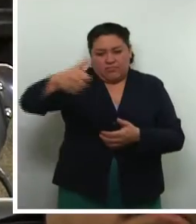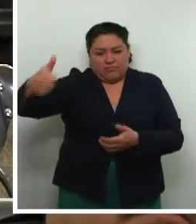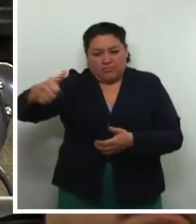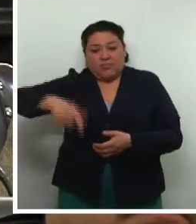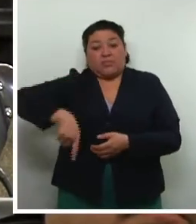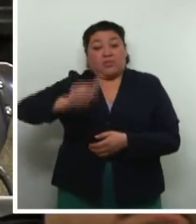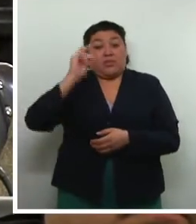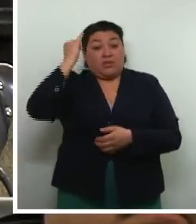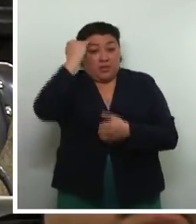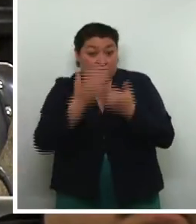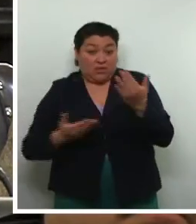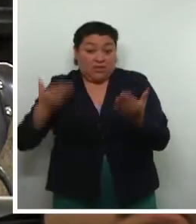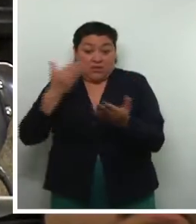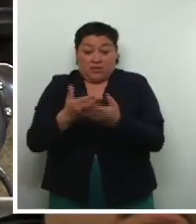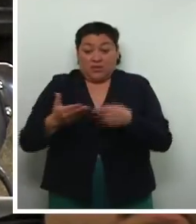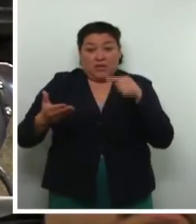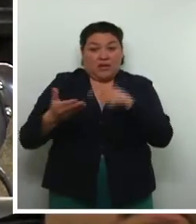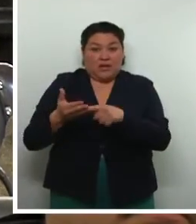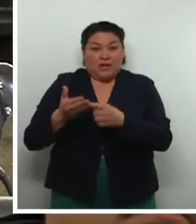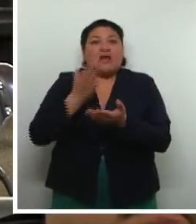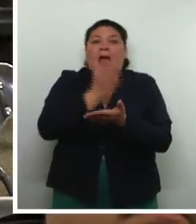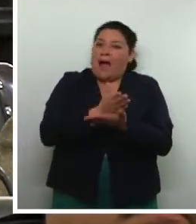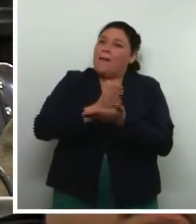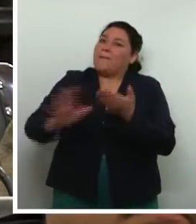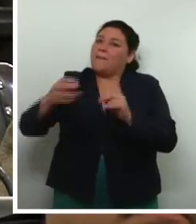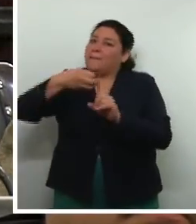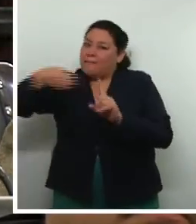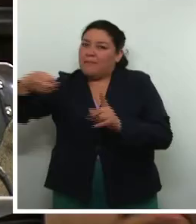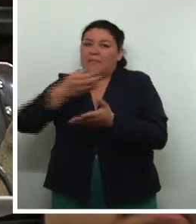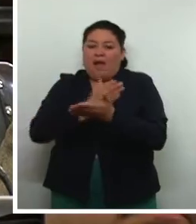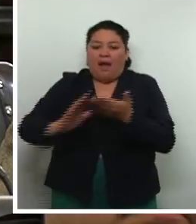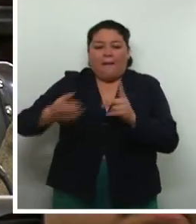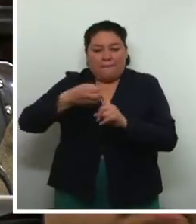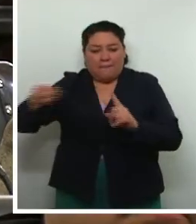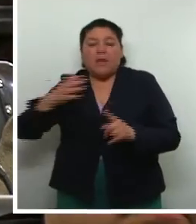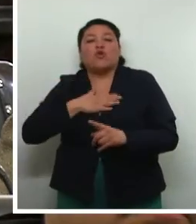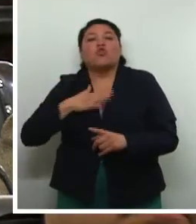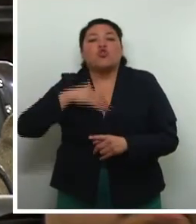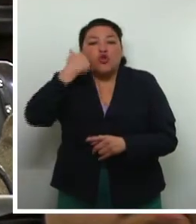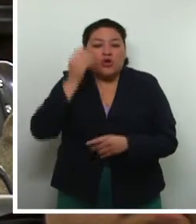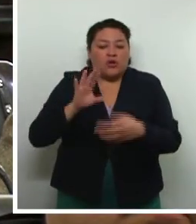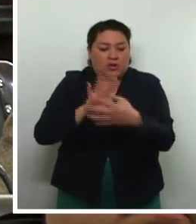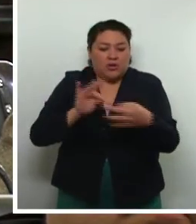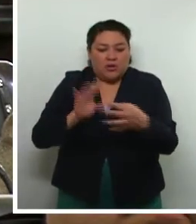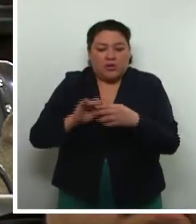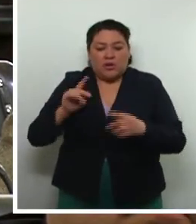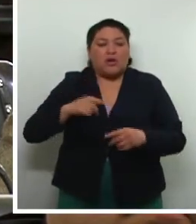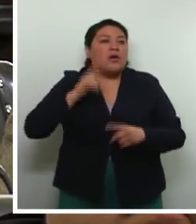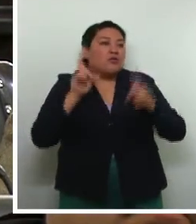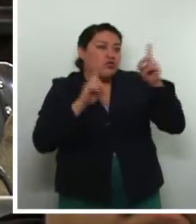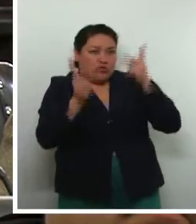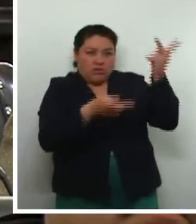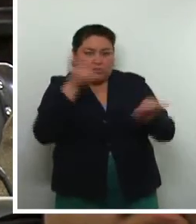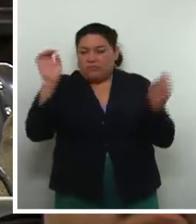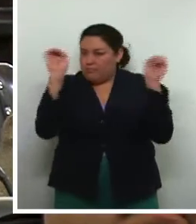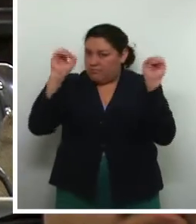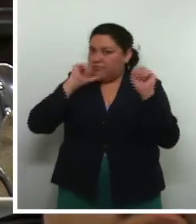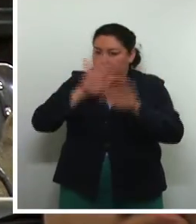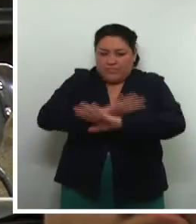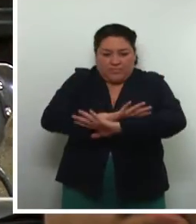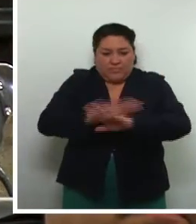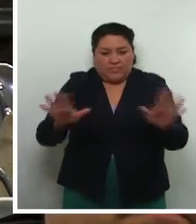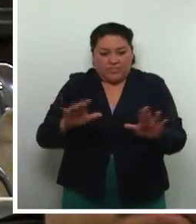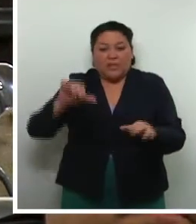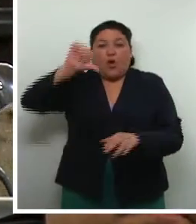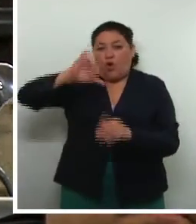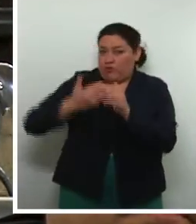con las reservas es un procedimiento distinto y también me permitiría decir, no estoy cuestionando a nadie, pero como dije